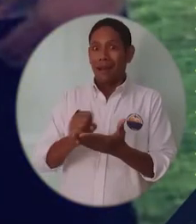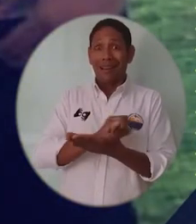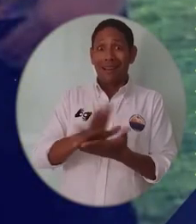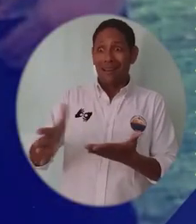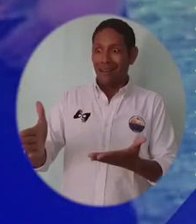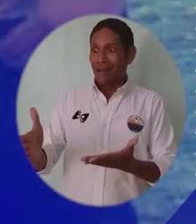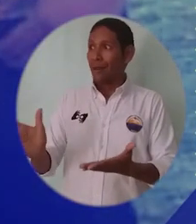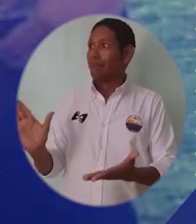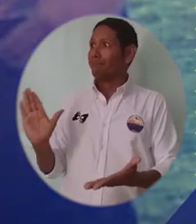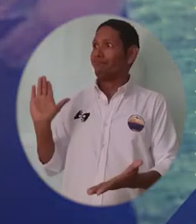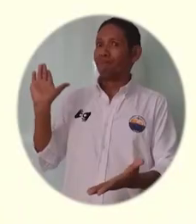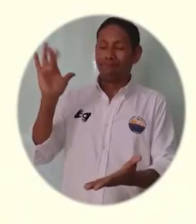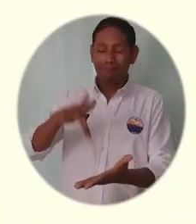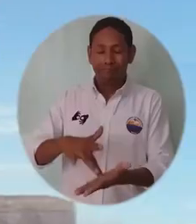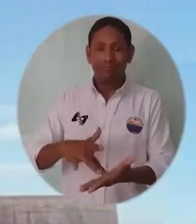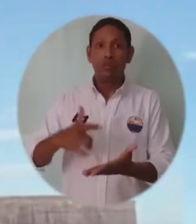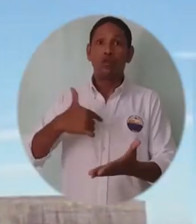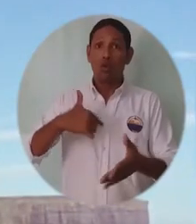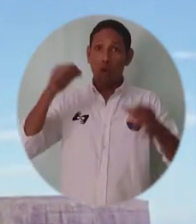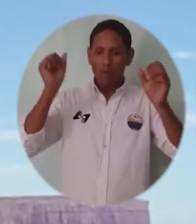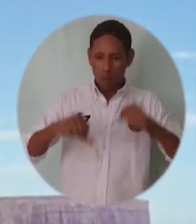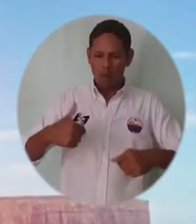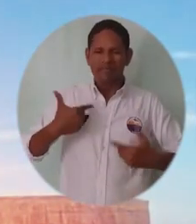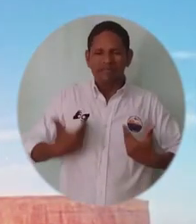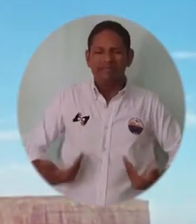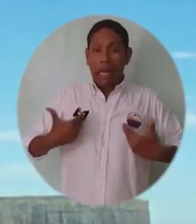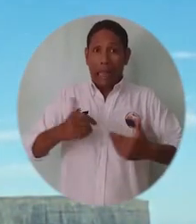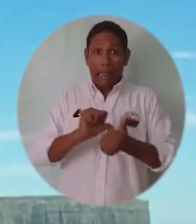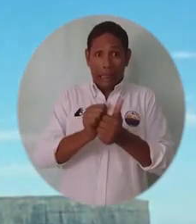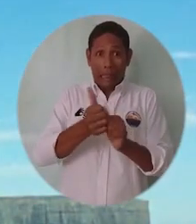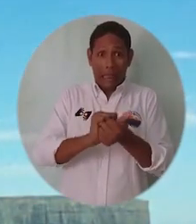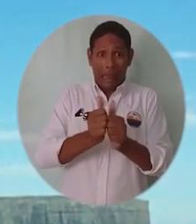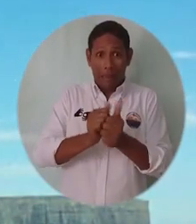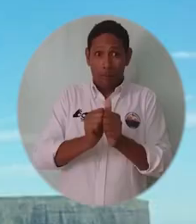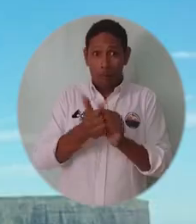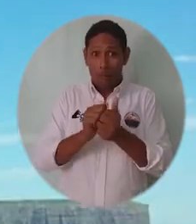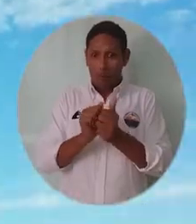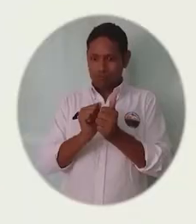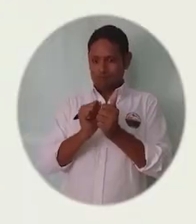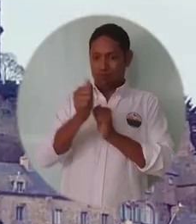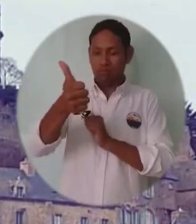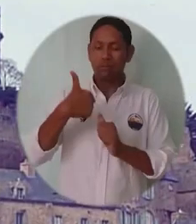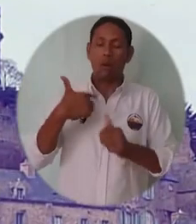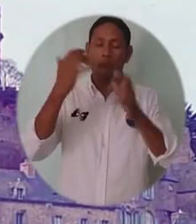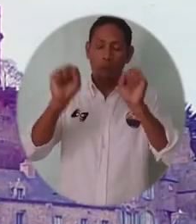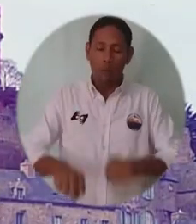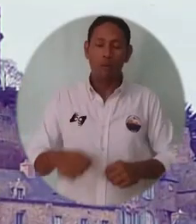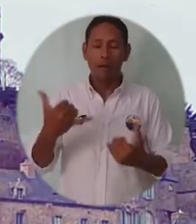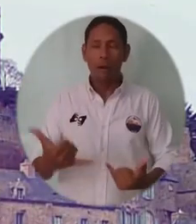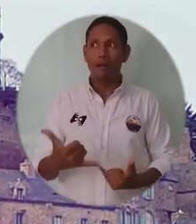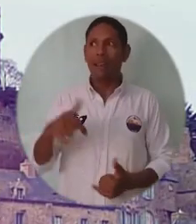que he podido ganar cada año como deportista de alto rendimiento que hoy me encuentro aquí.